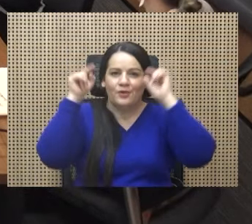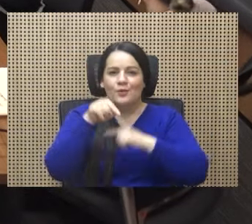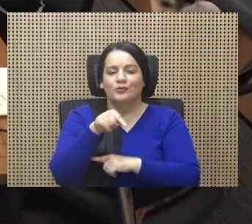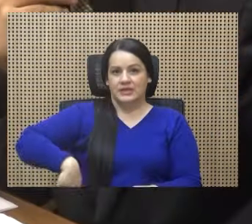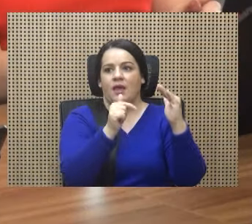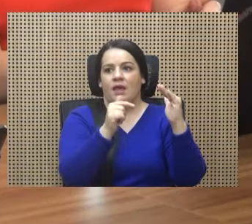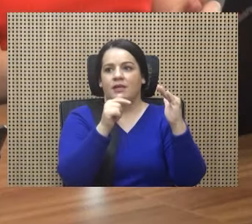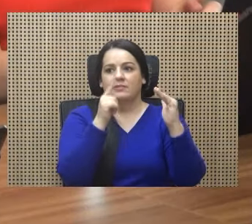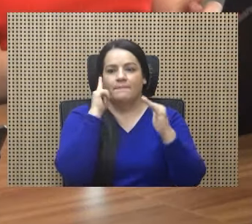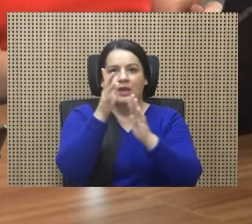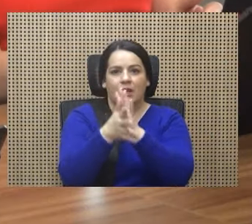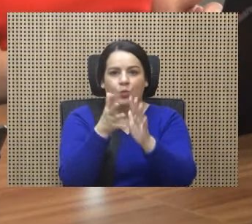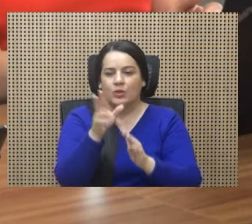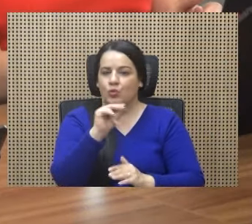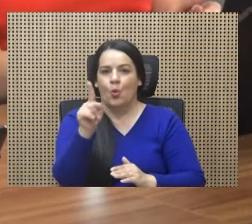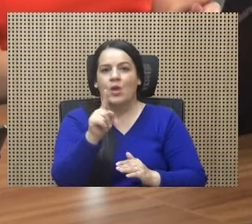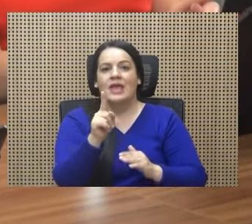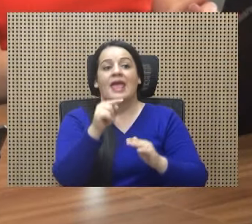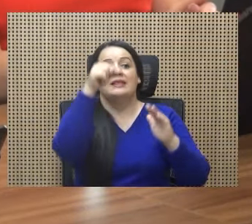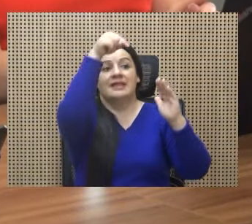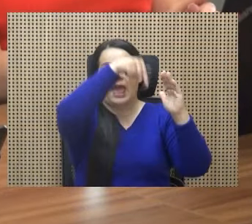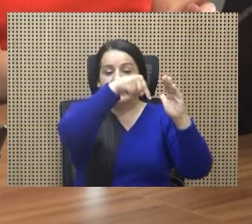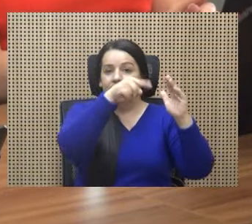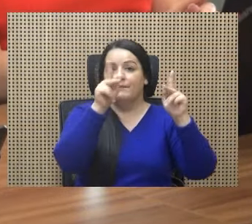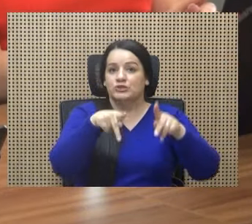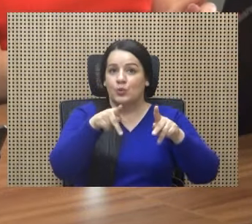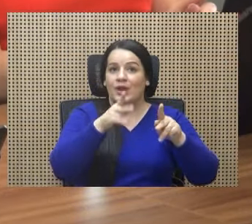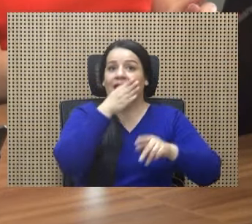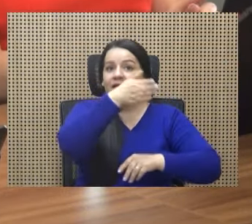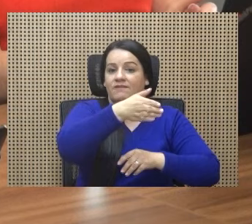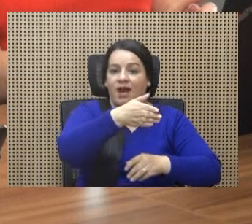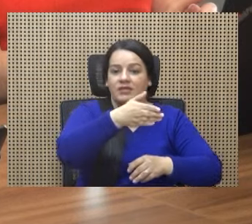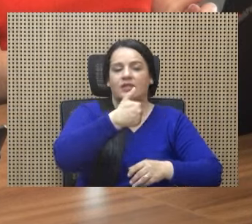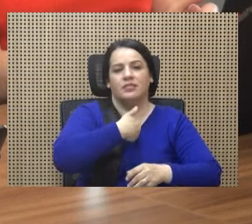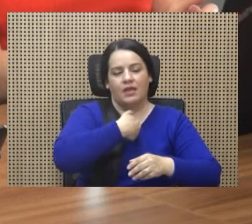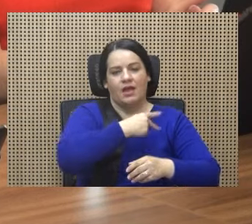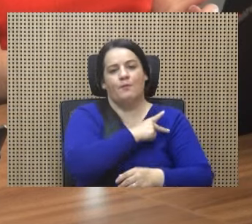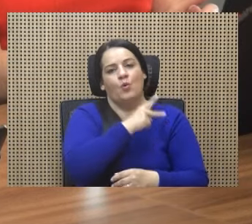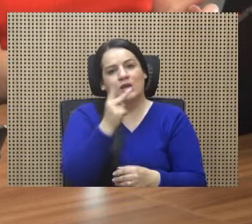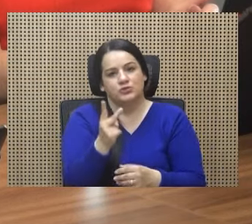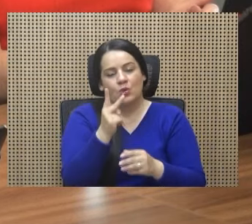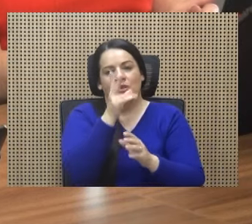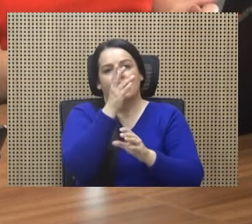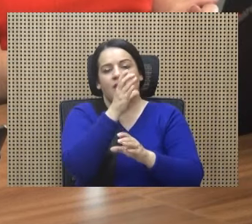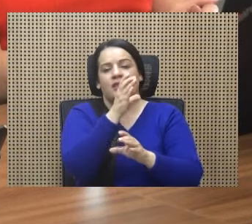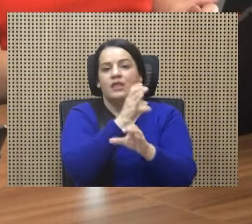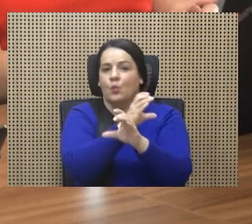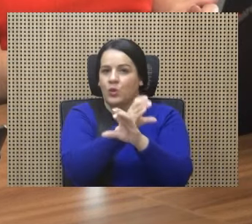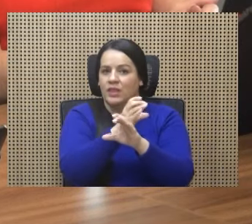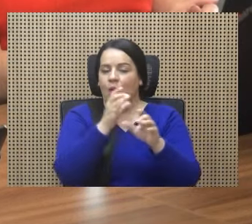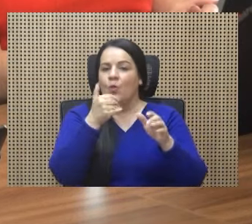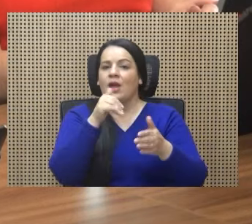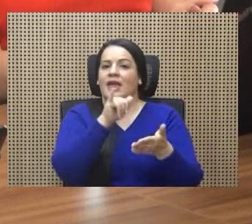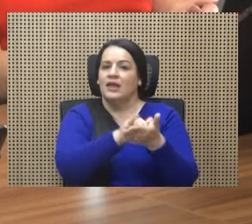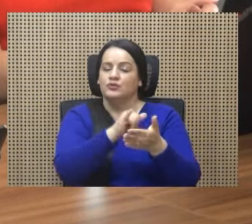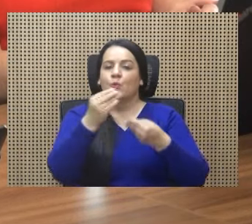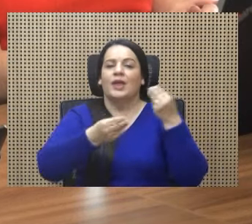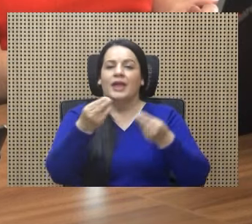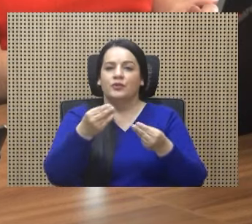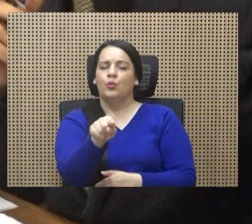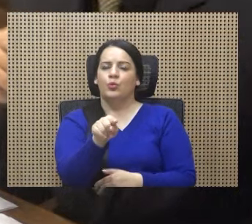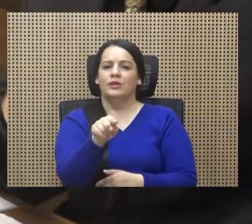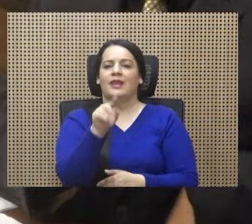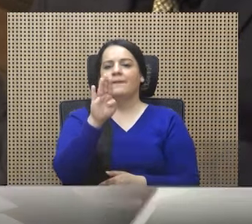podían hacer uso de las instalaciones de la fundación manos abiertas para conservar a estas personas dentro de las